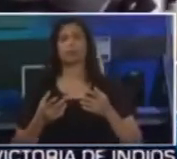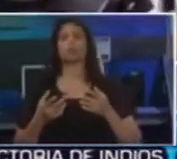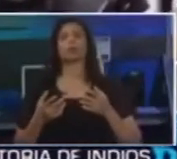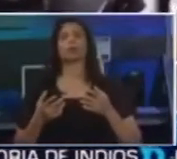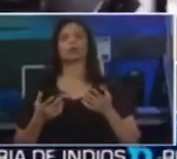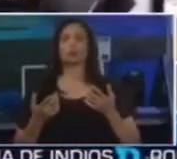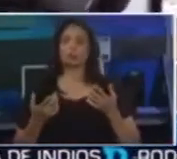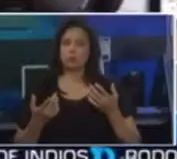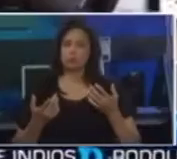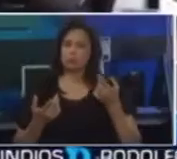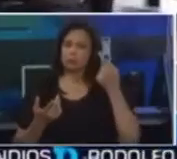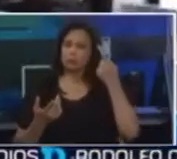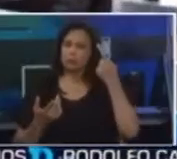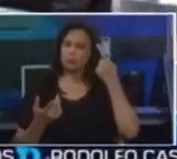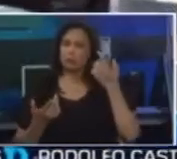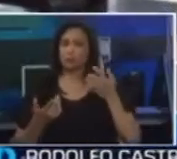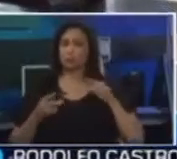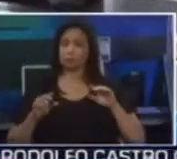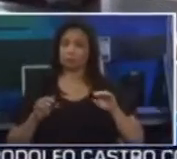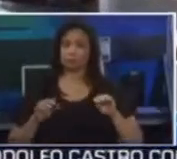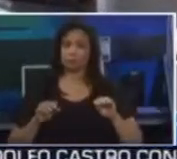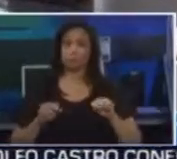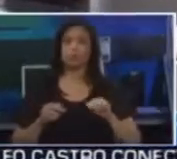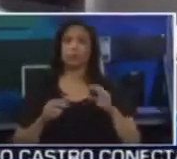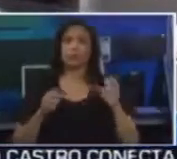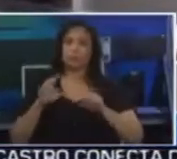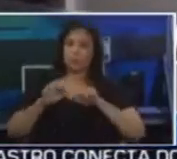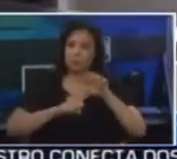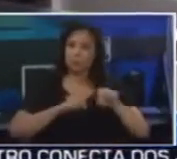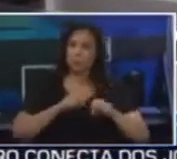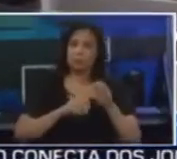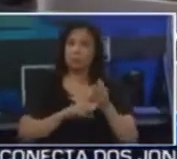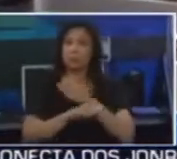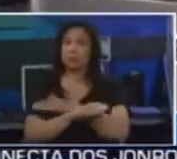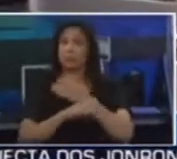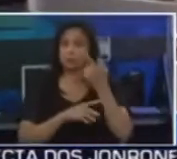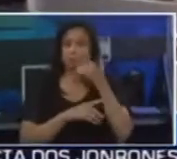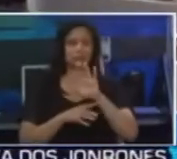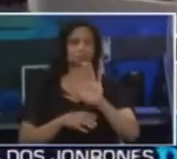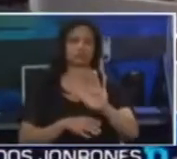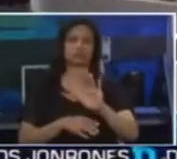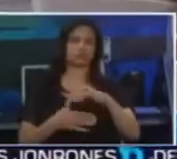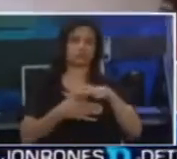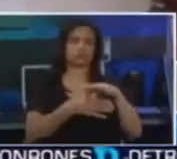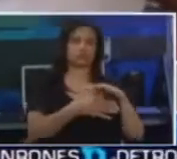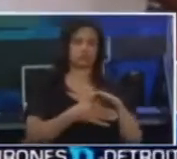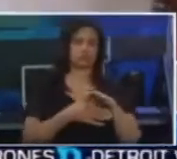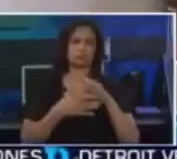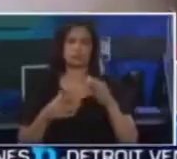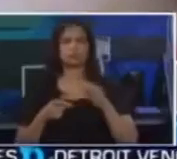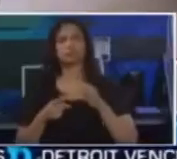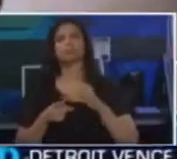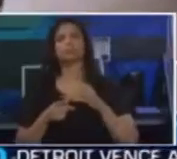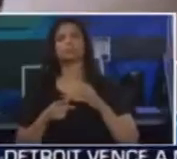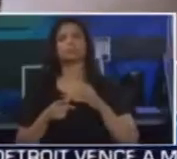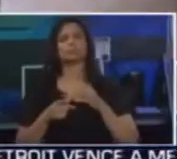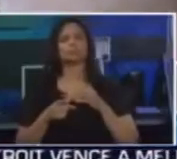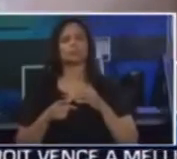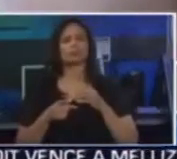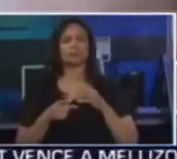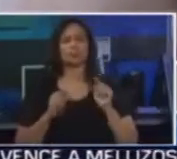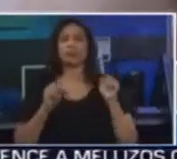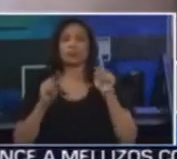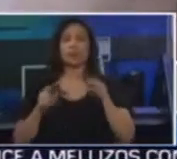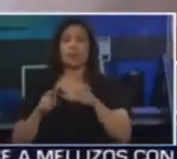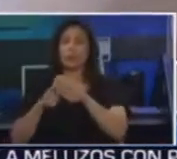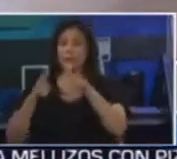las autoridades actuaron incautándole sin previo aviso su producto. Debieran de ir a la